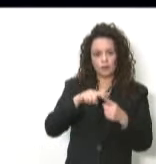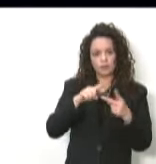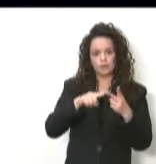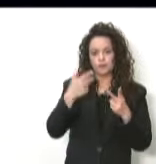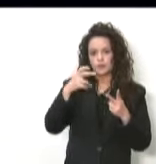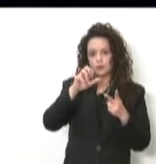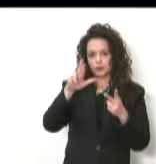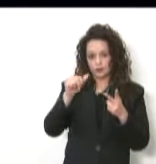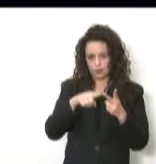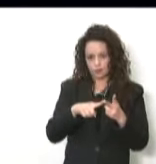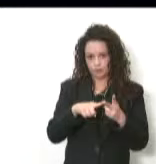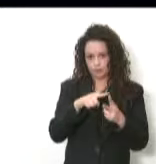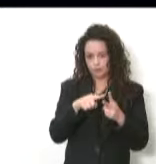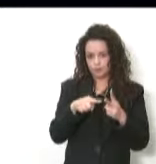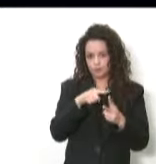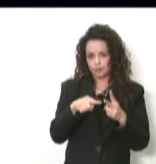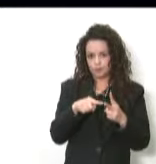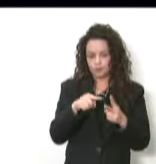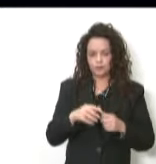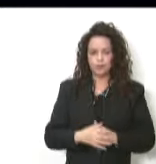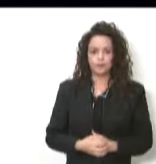Fort.